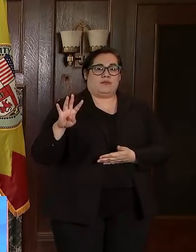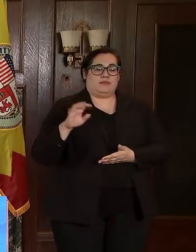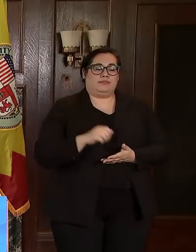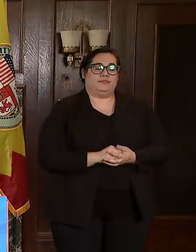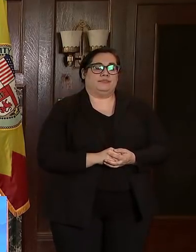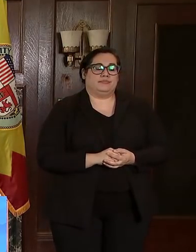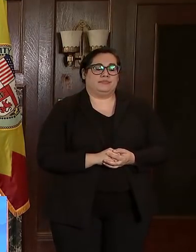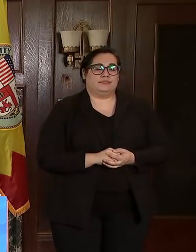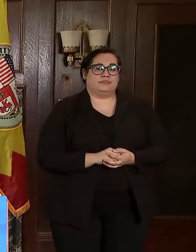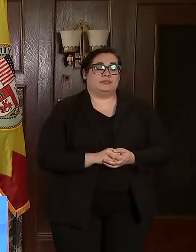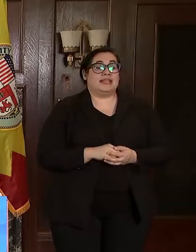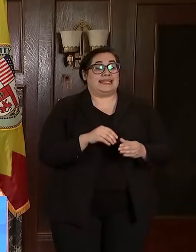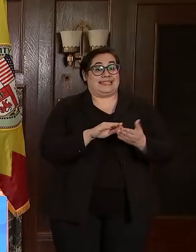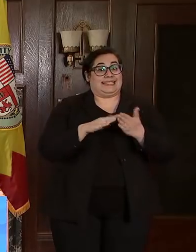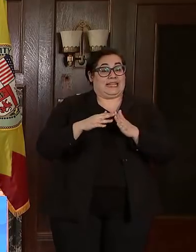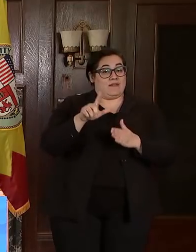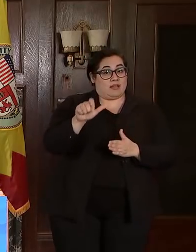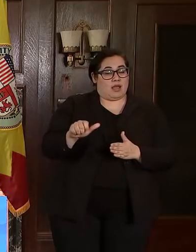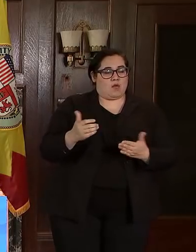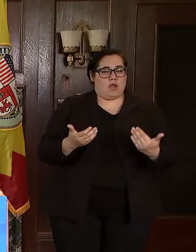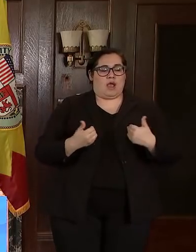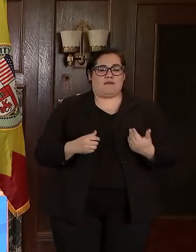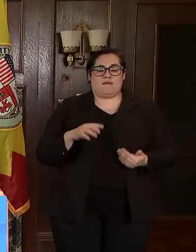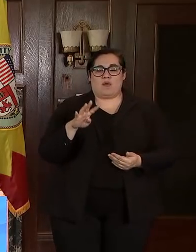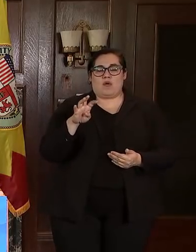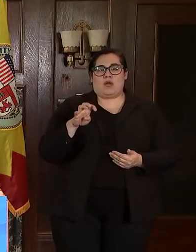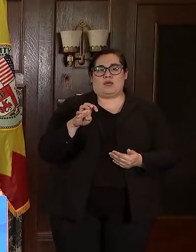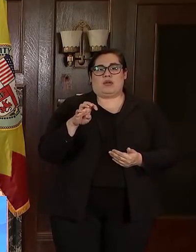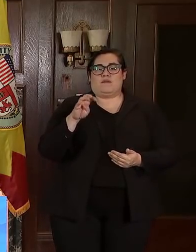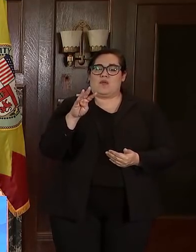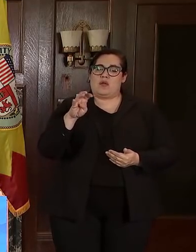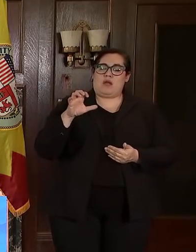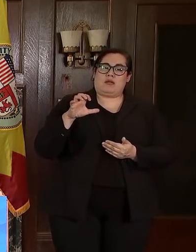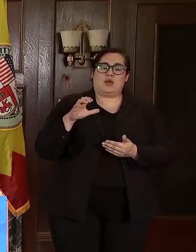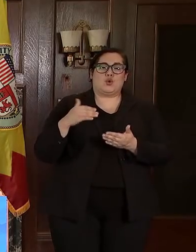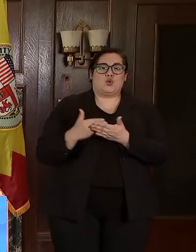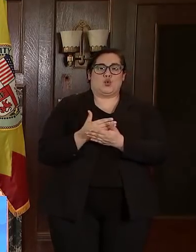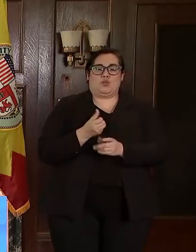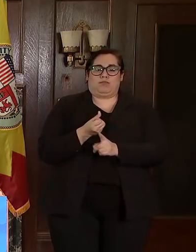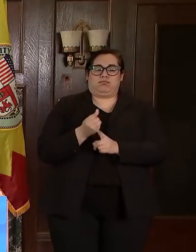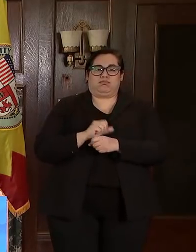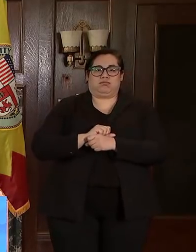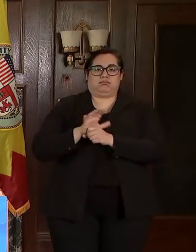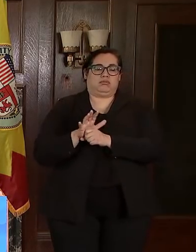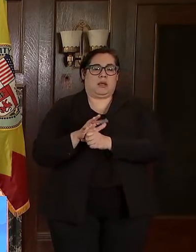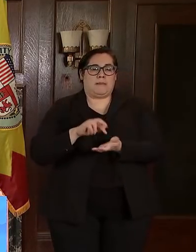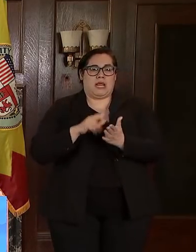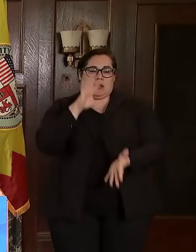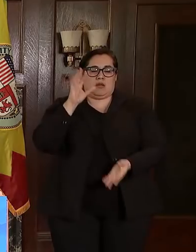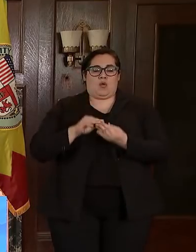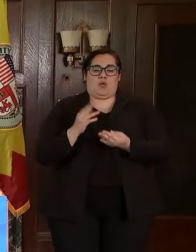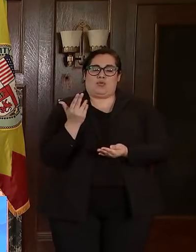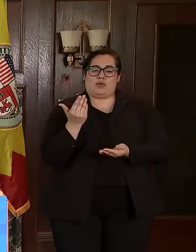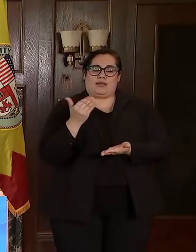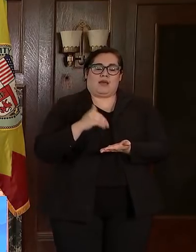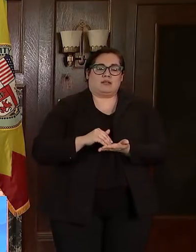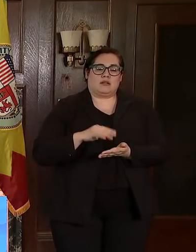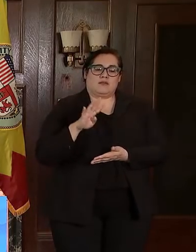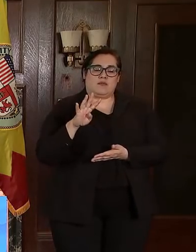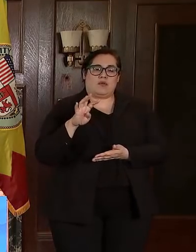24,644. En la ciudad tuvimos 400 nuevos casos, llegando a un total de